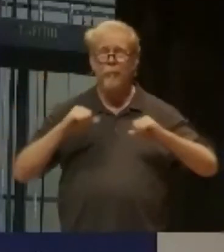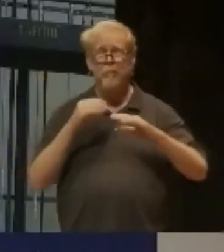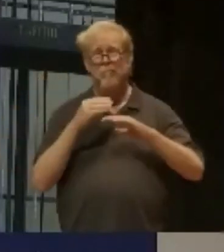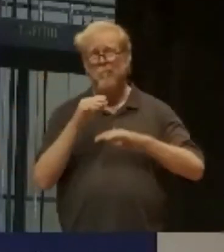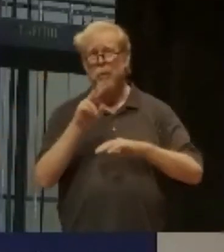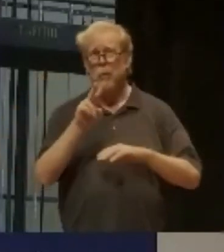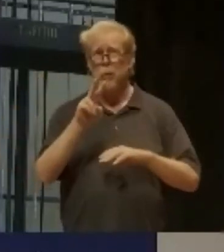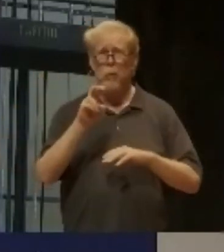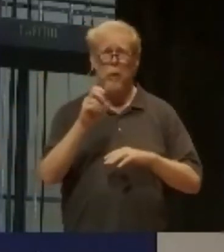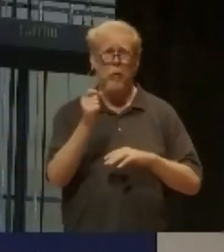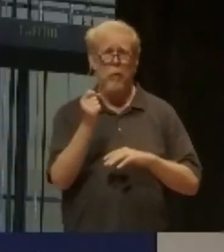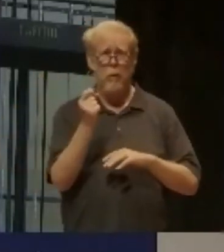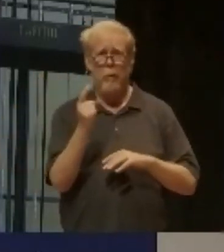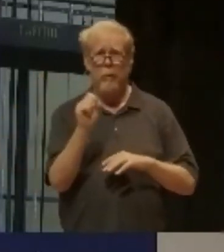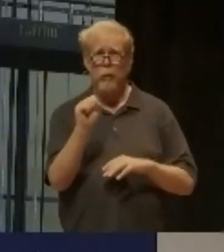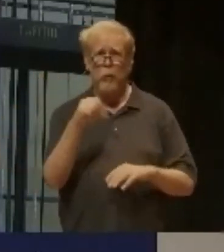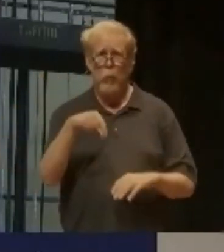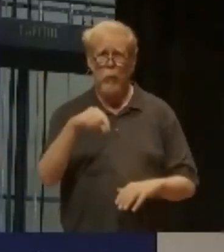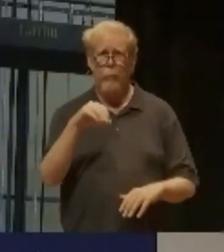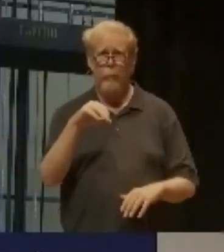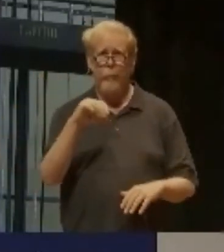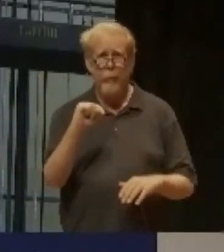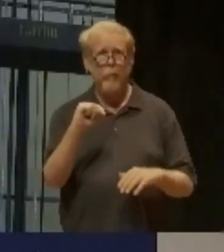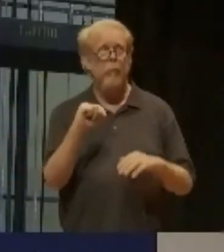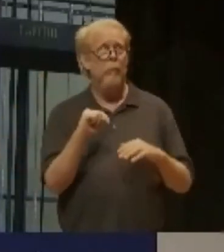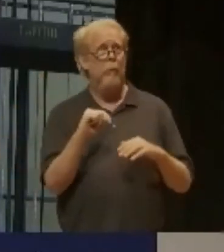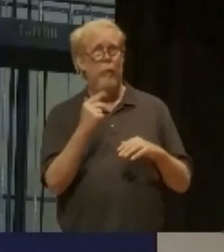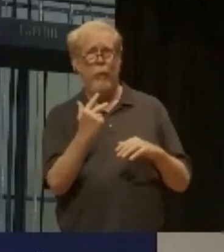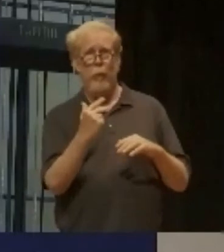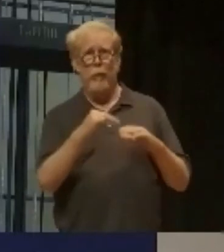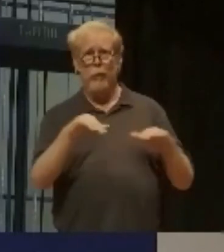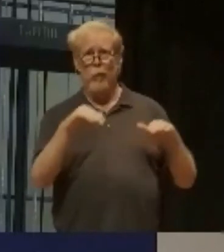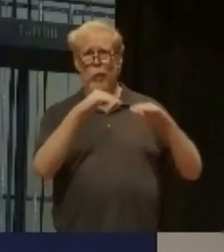espaciosa, tendrá más de